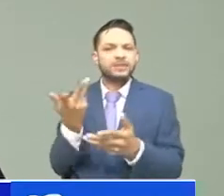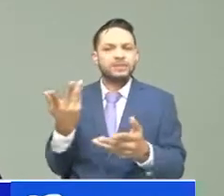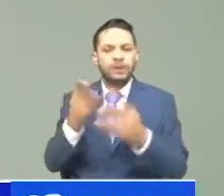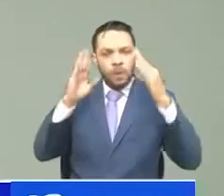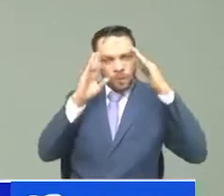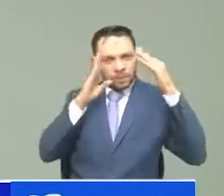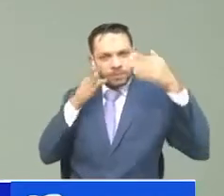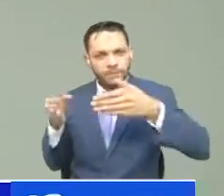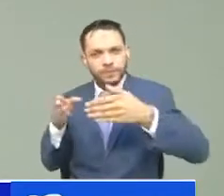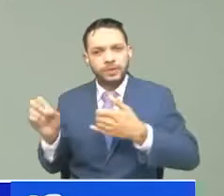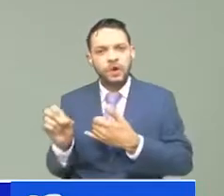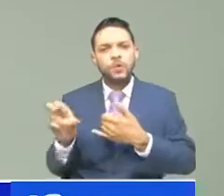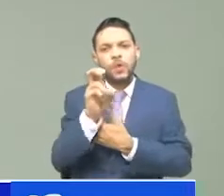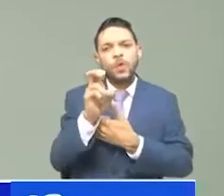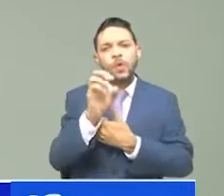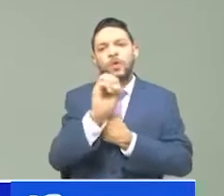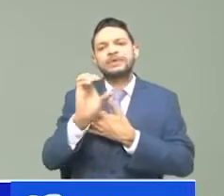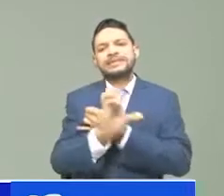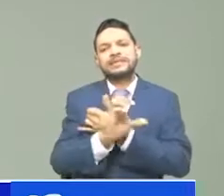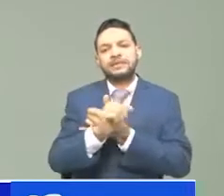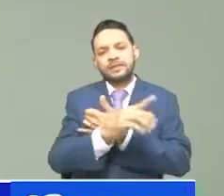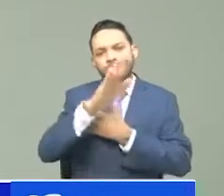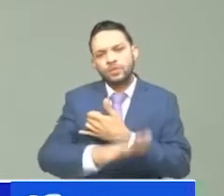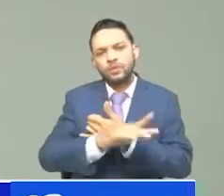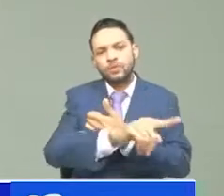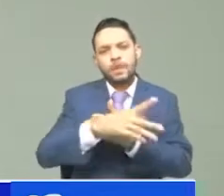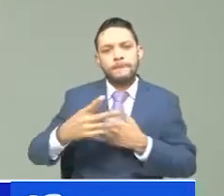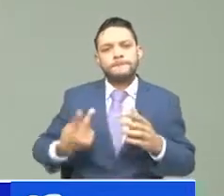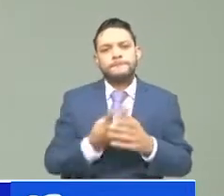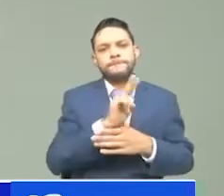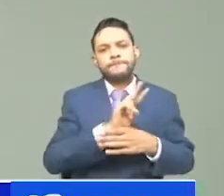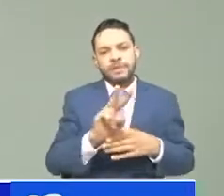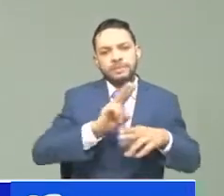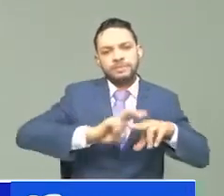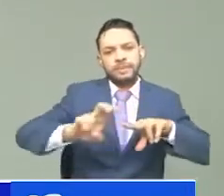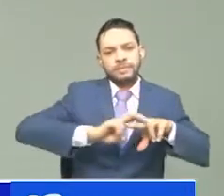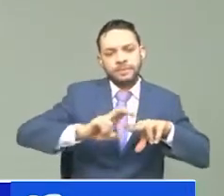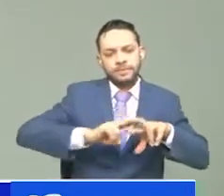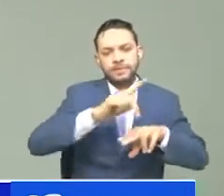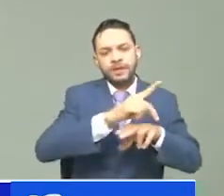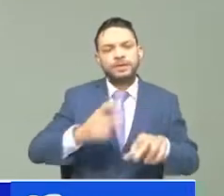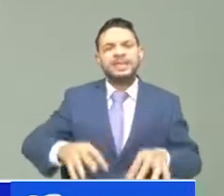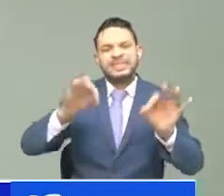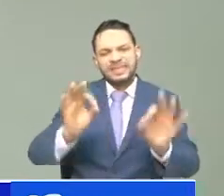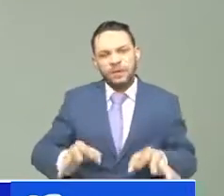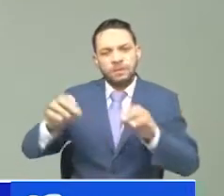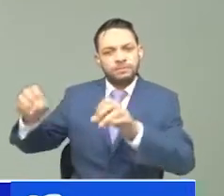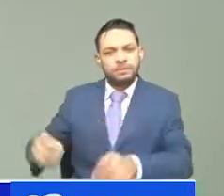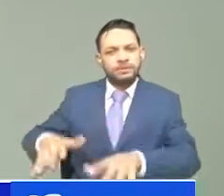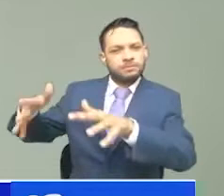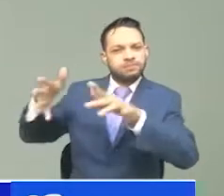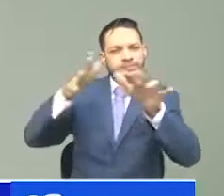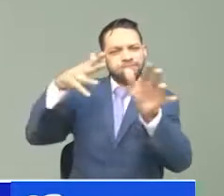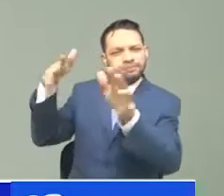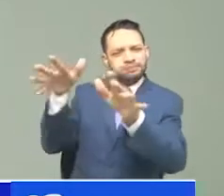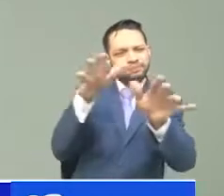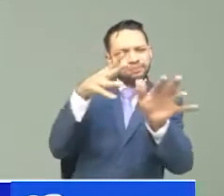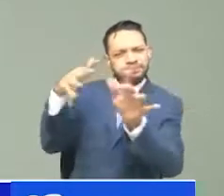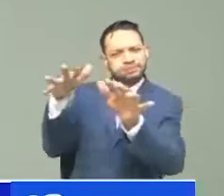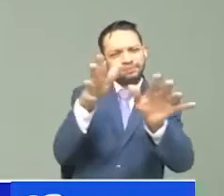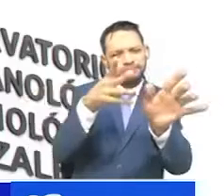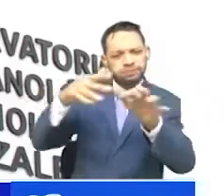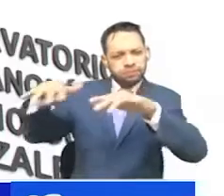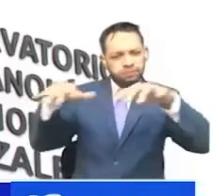dirección nor-noroccidente, que es la dirección justo en la que está pues municipio de Manizales y municipio de Villa María, con una velocidad también